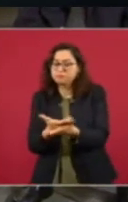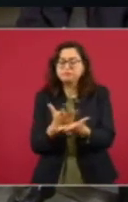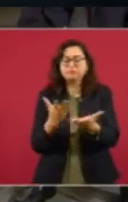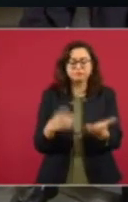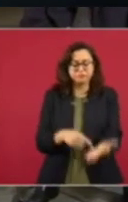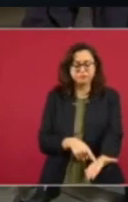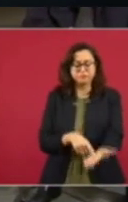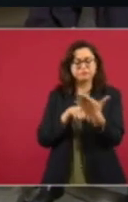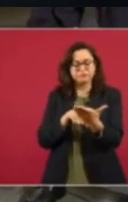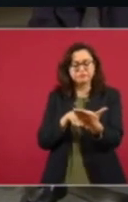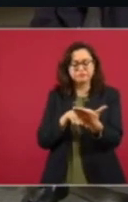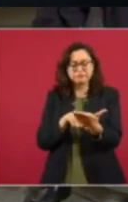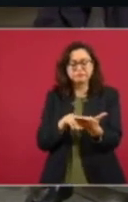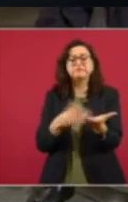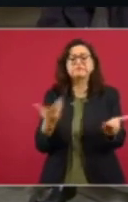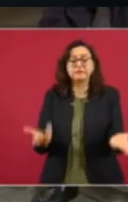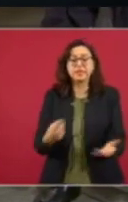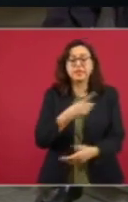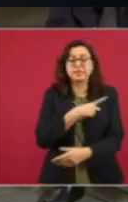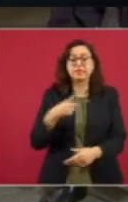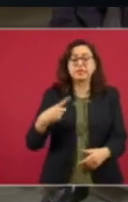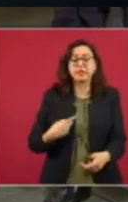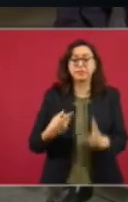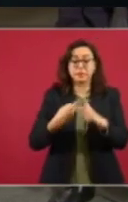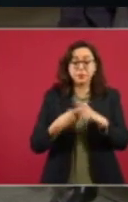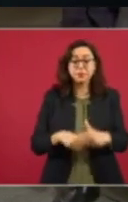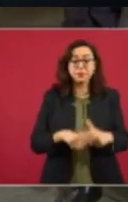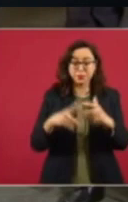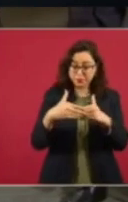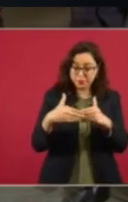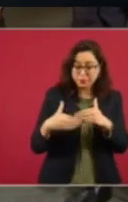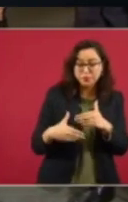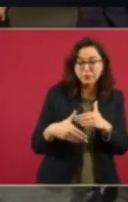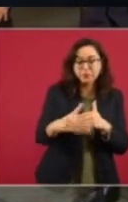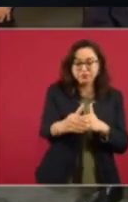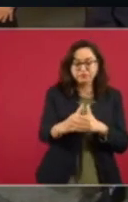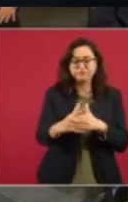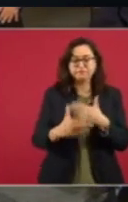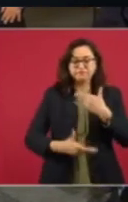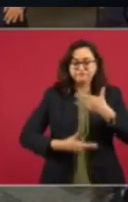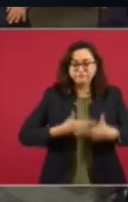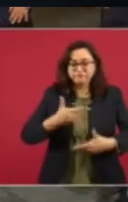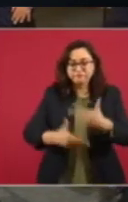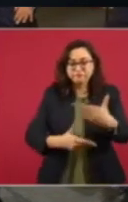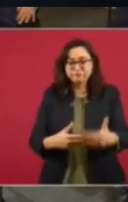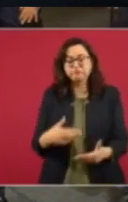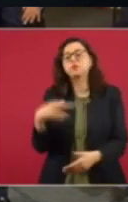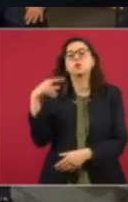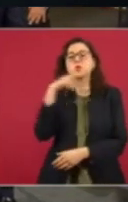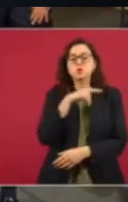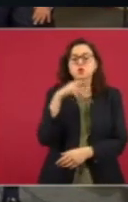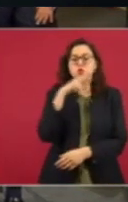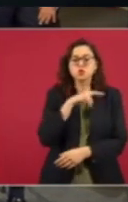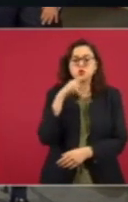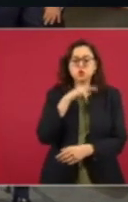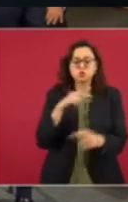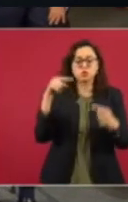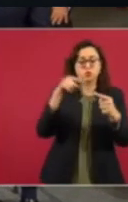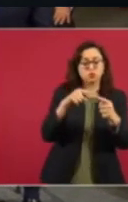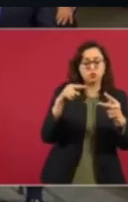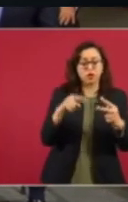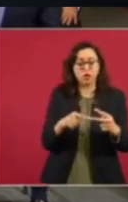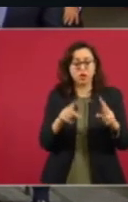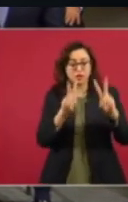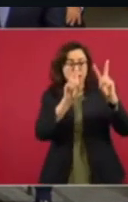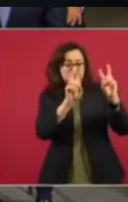proceso para llegar pronto a un acuerdo sobre estos dos temas,